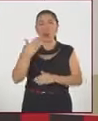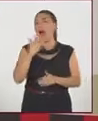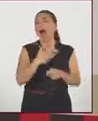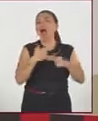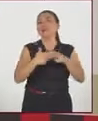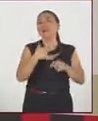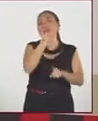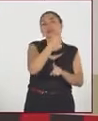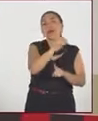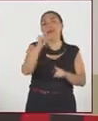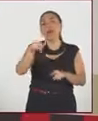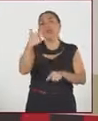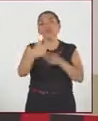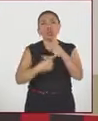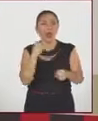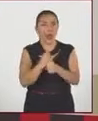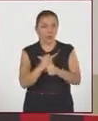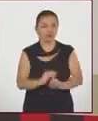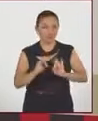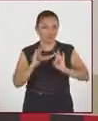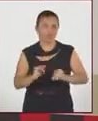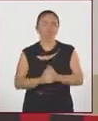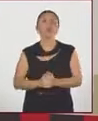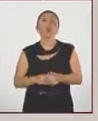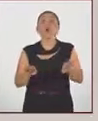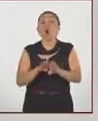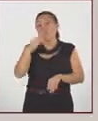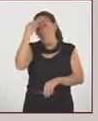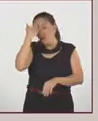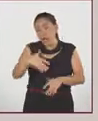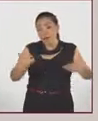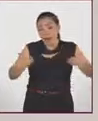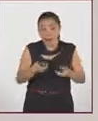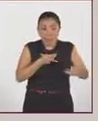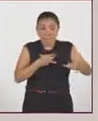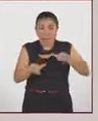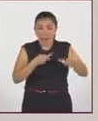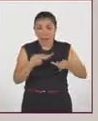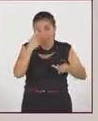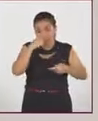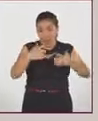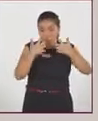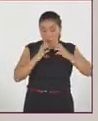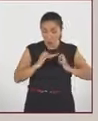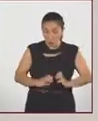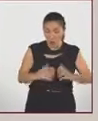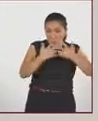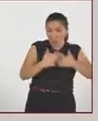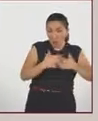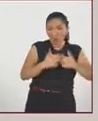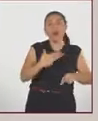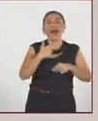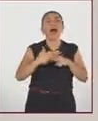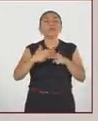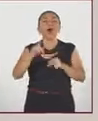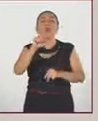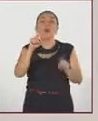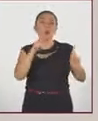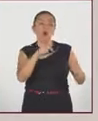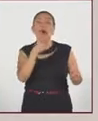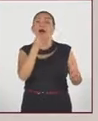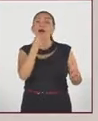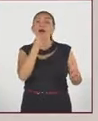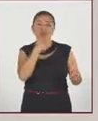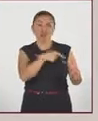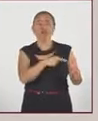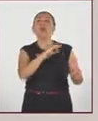años. La capacidad de planificación motora ya es cuando el alumno es capaz